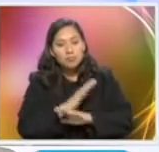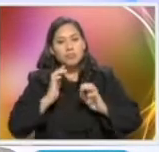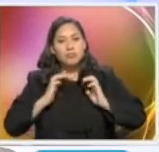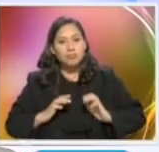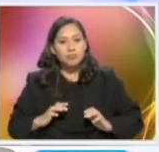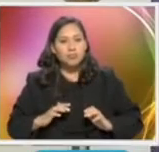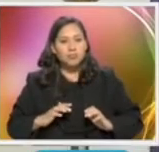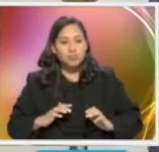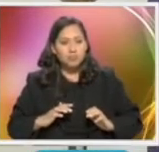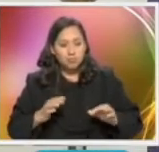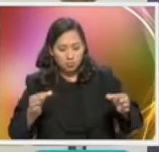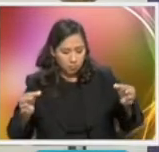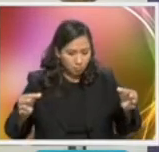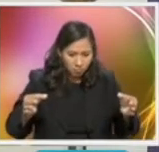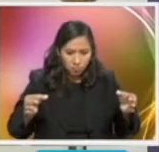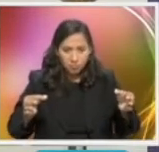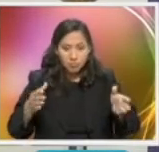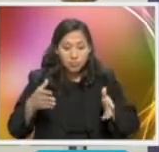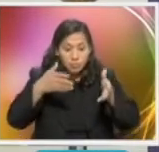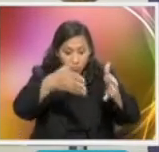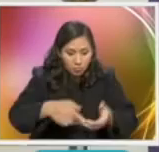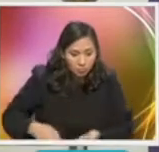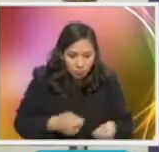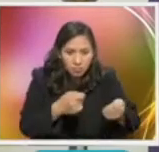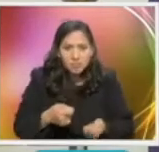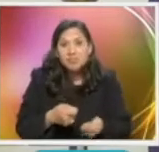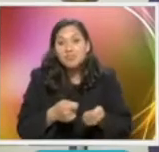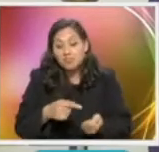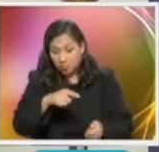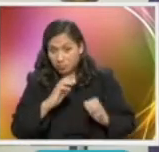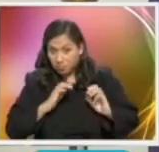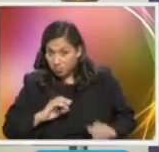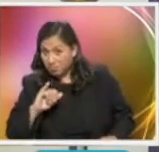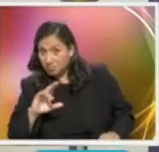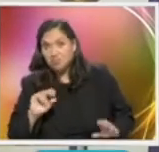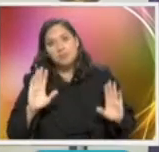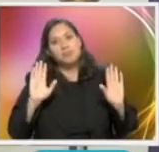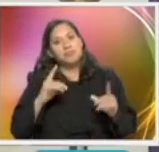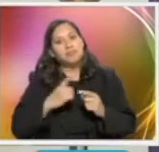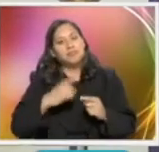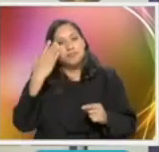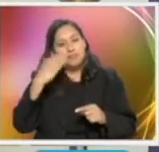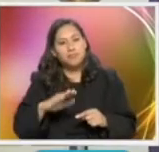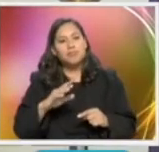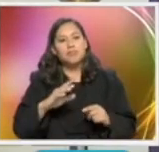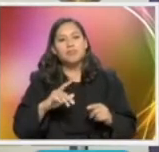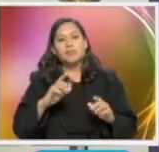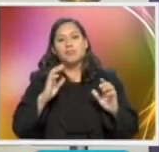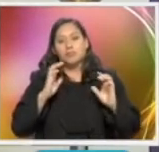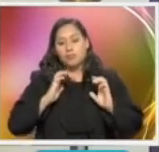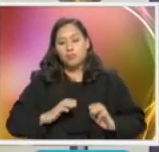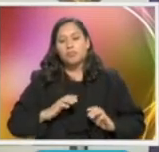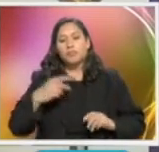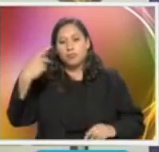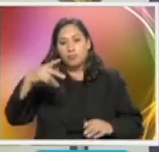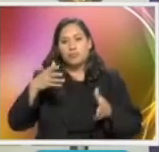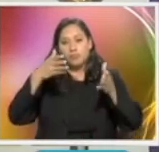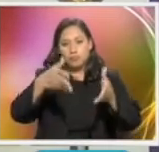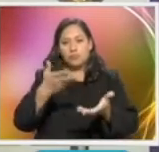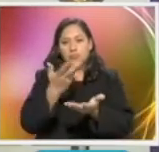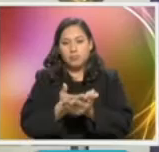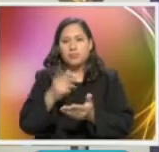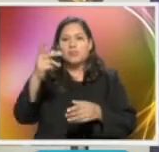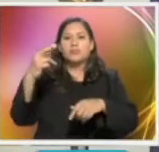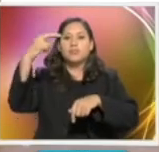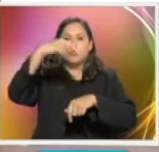cuerpo después de que habían profanado la tumba. No sabemos, pero oficialmente Pancho Villa descansa aquí en la Ciudad de México, en el Monumento